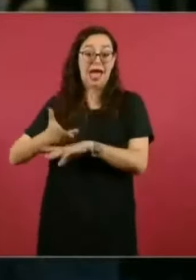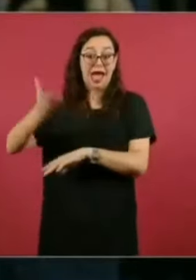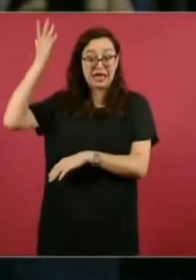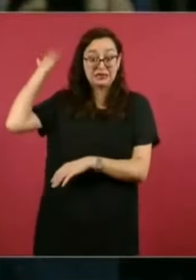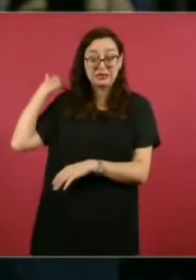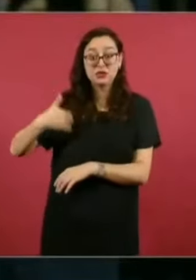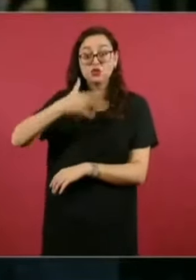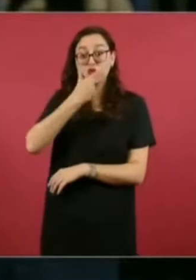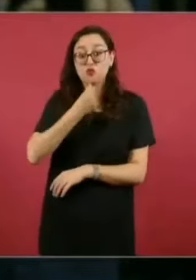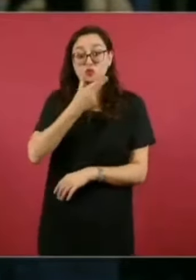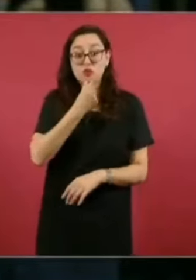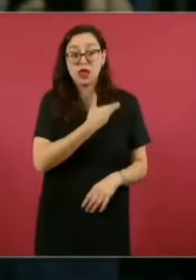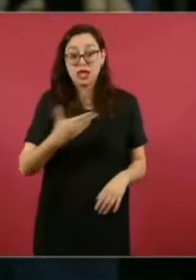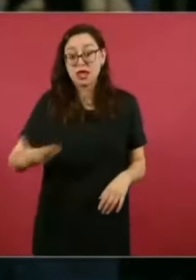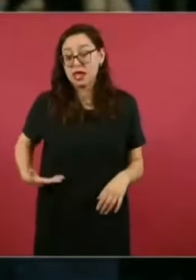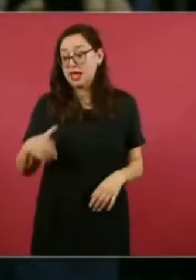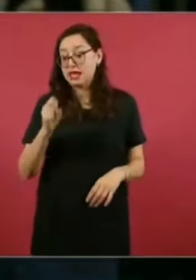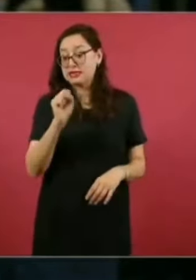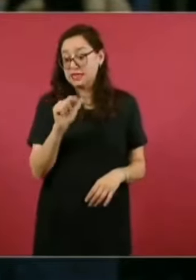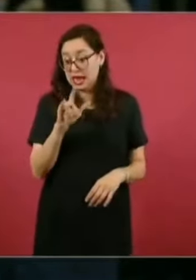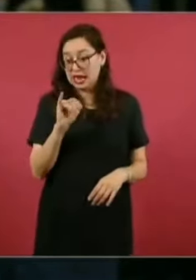Barrera